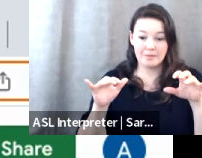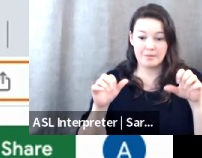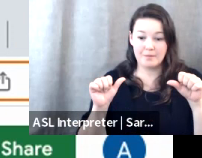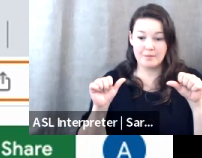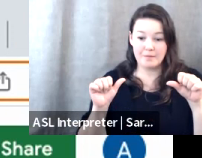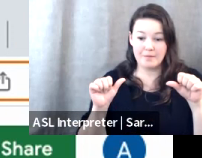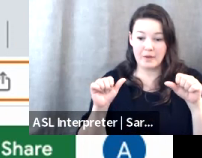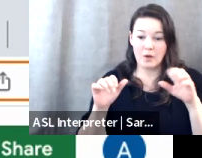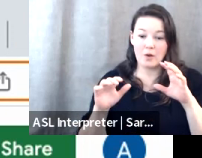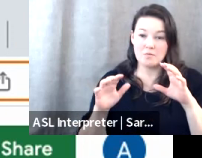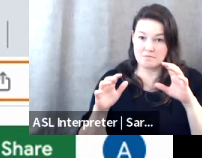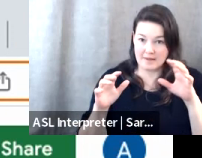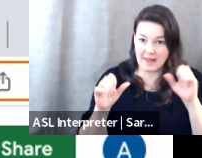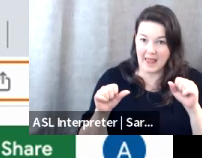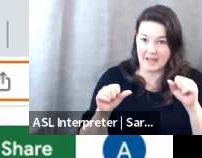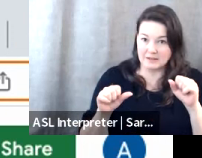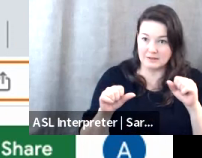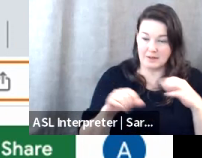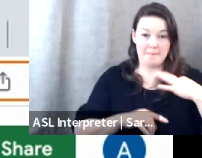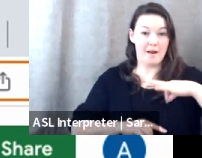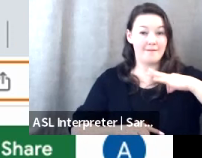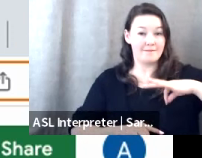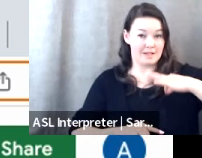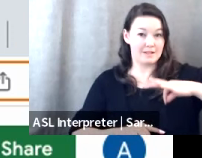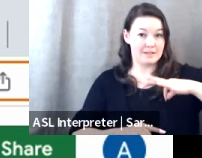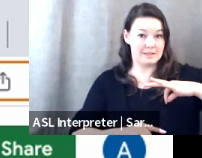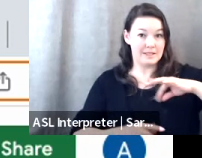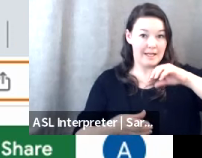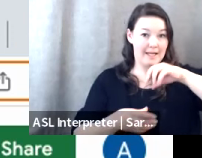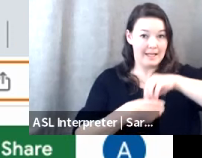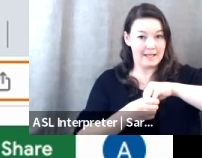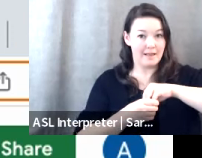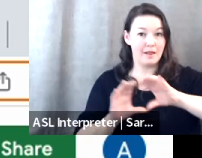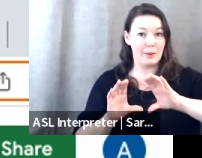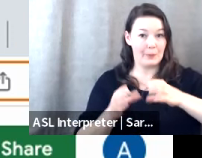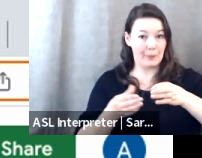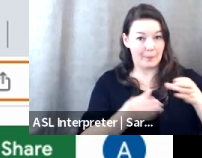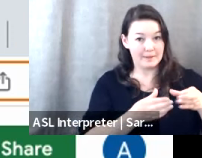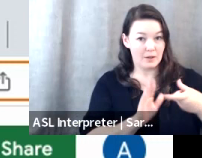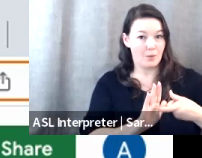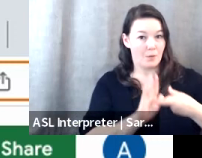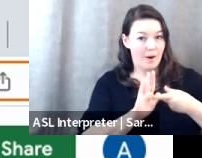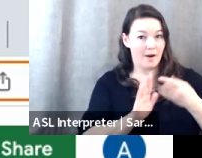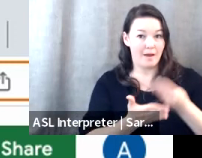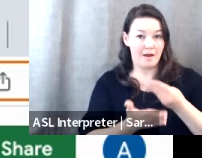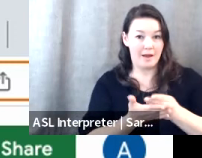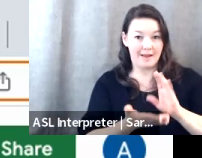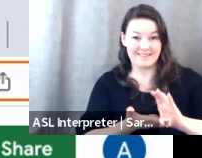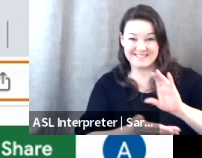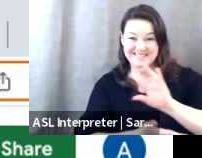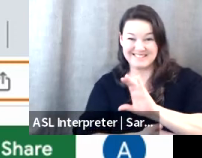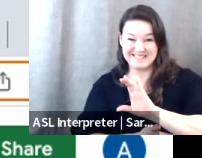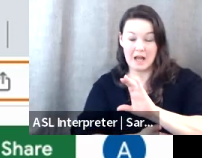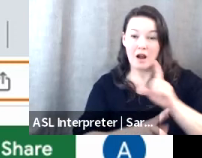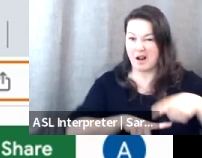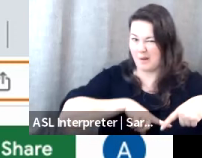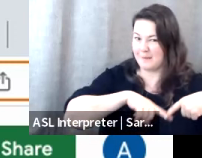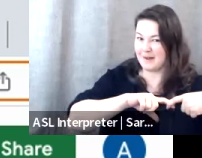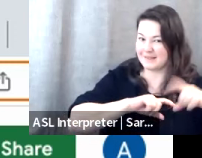be impacted, you know, or within these groups that need the funding. I'll pause. Thank you.